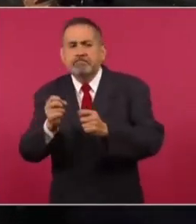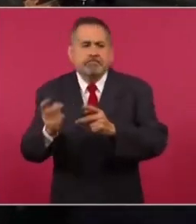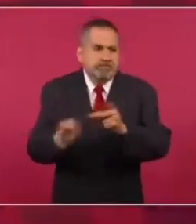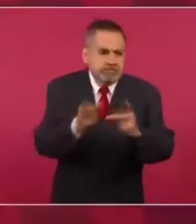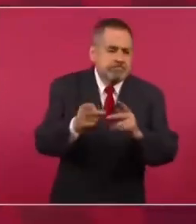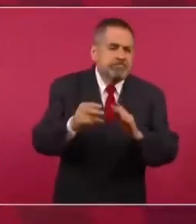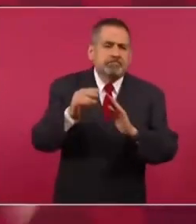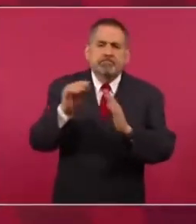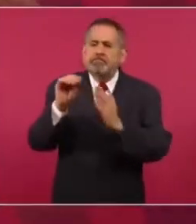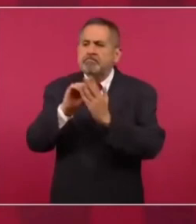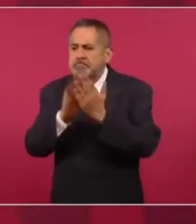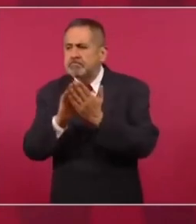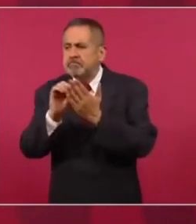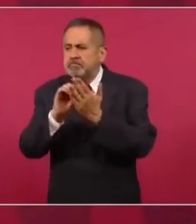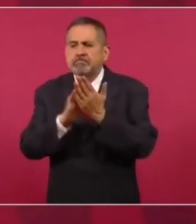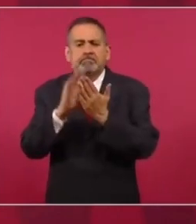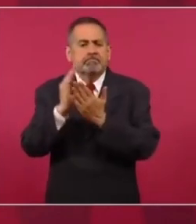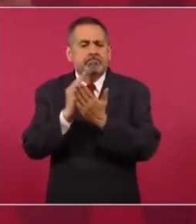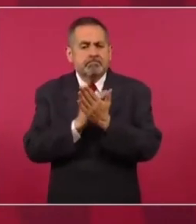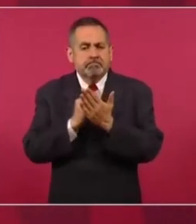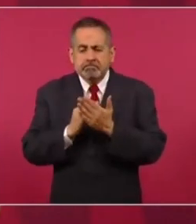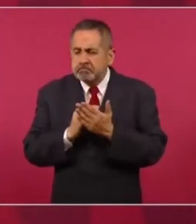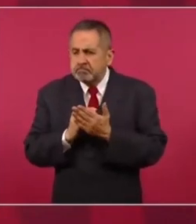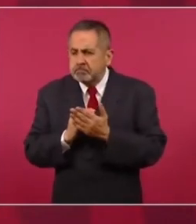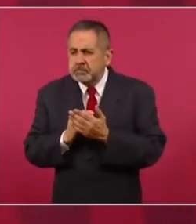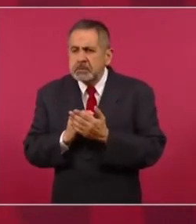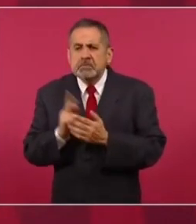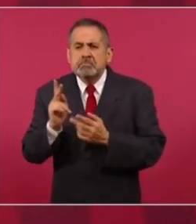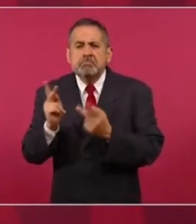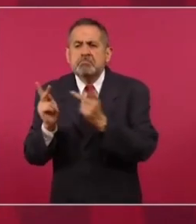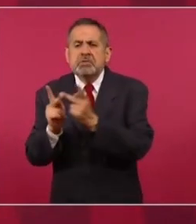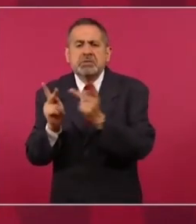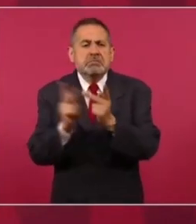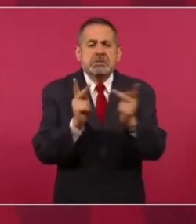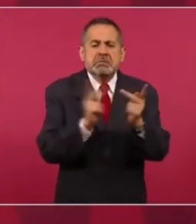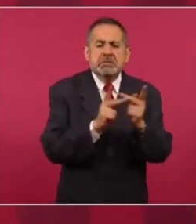y por lo general coinciden.